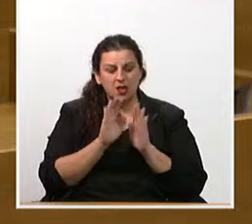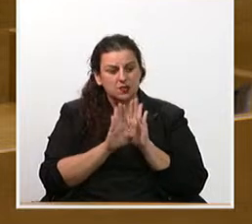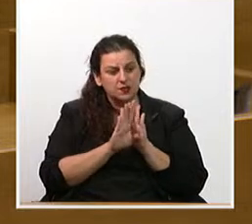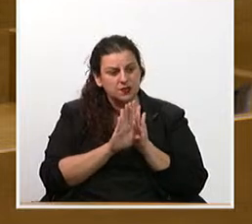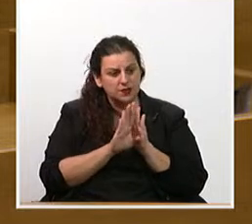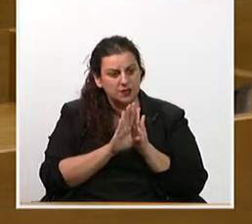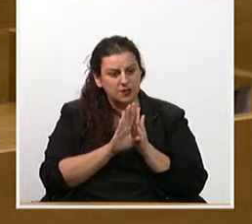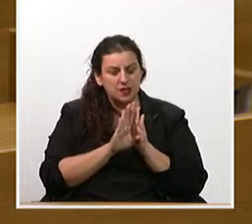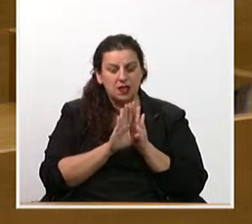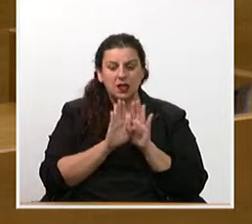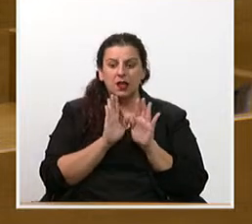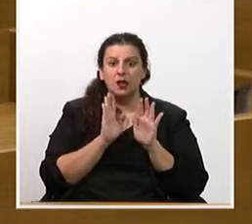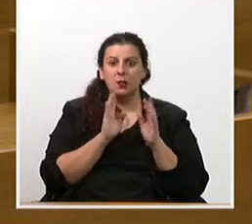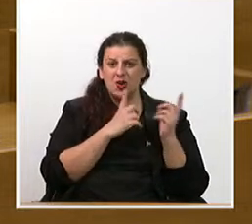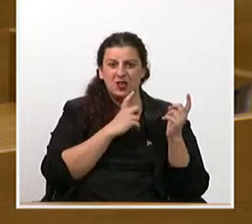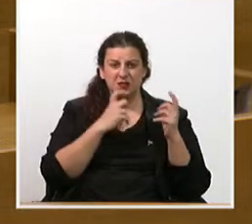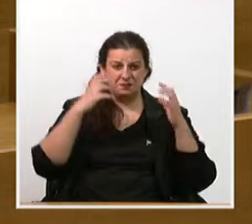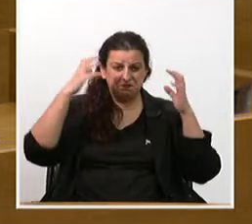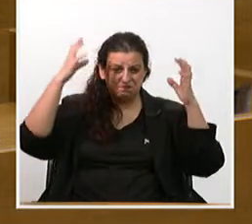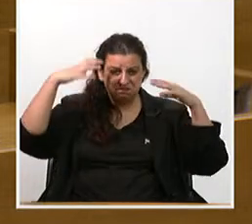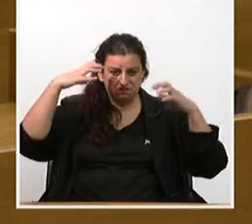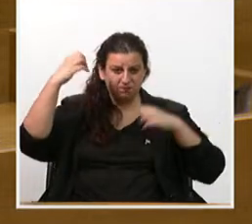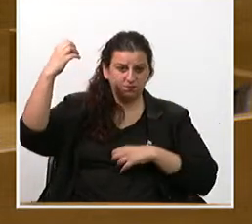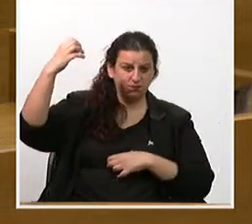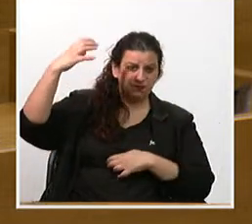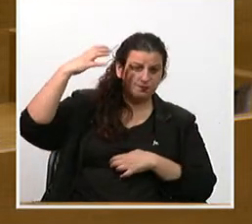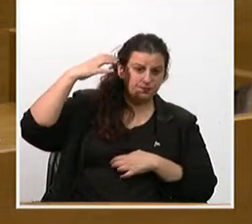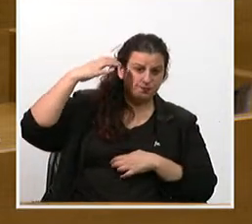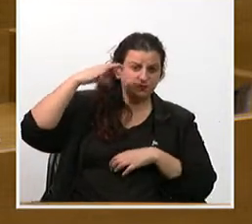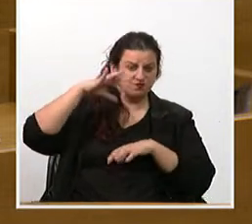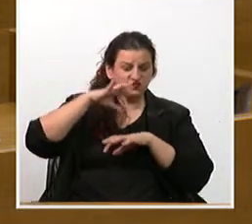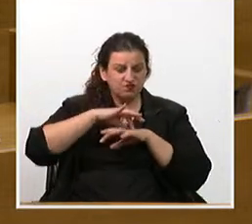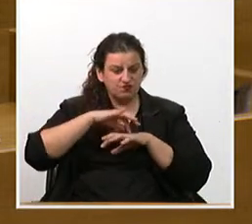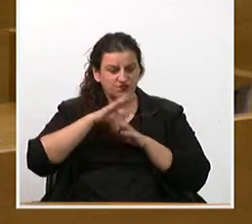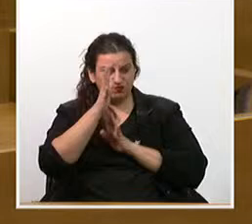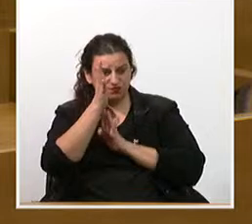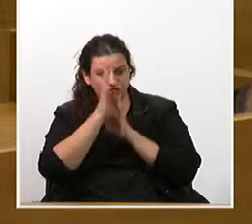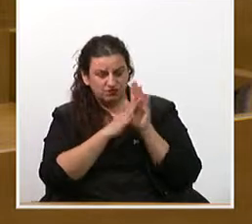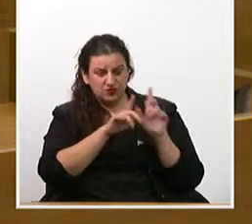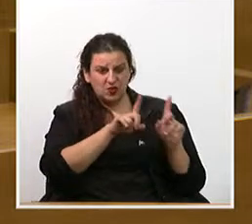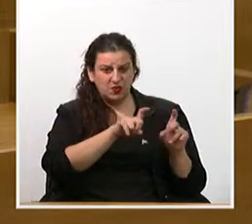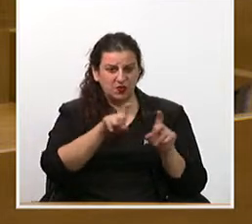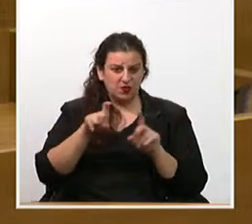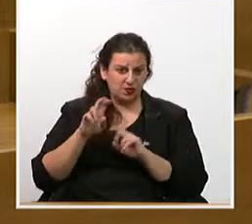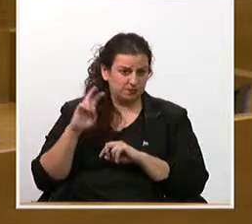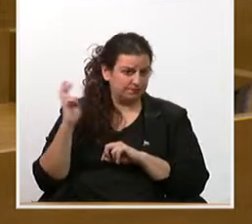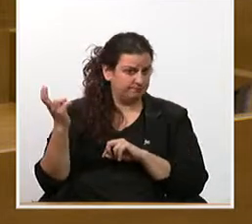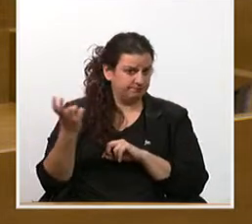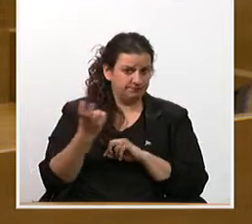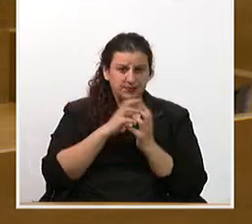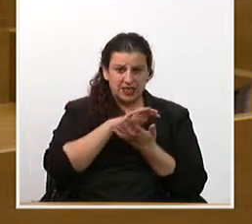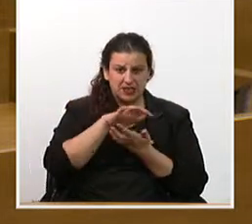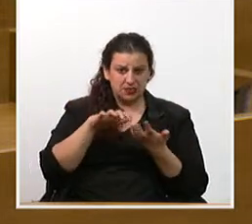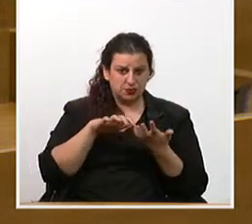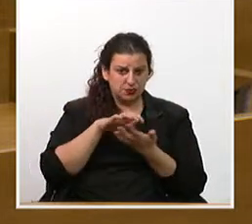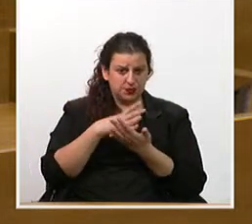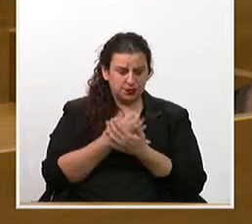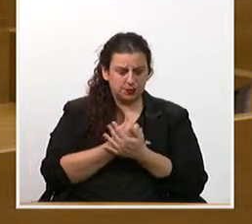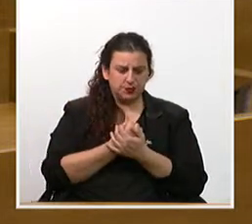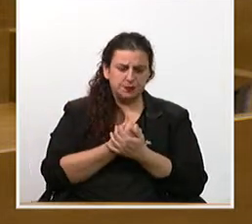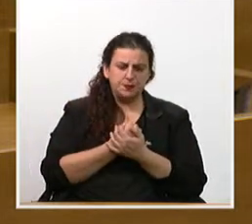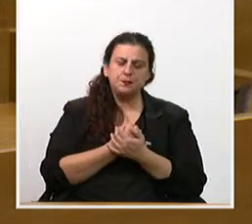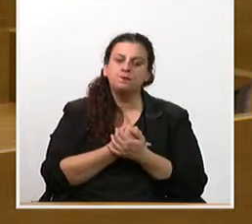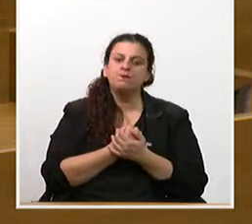todo tipo de adversidades climáticas enfermedades incendios y otros fenómenos catastróficos